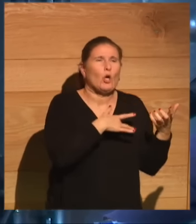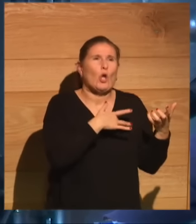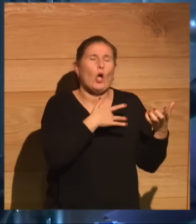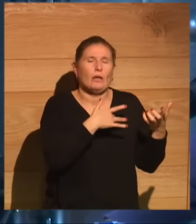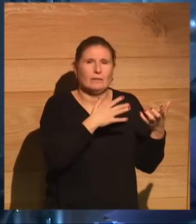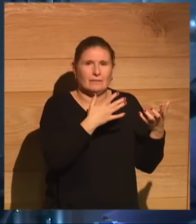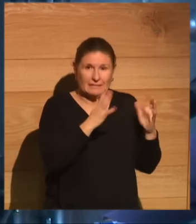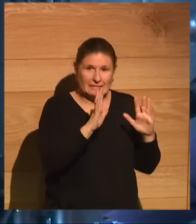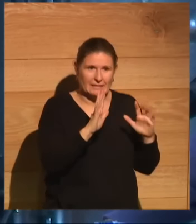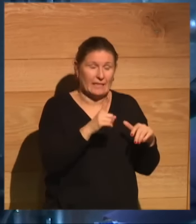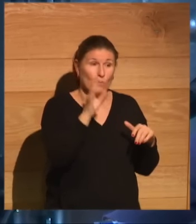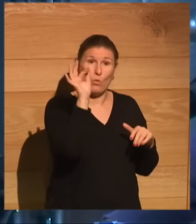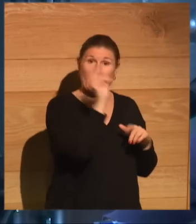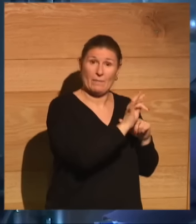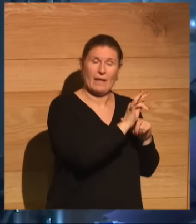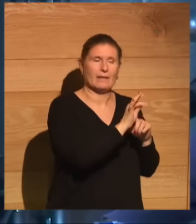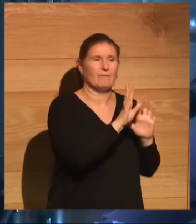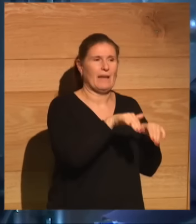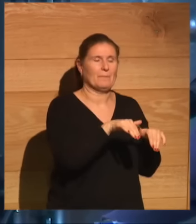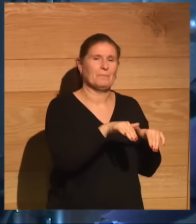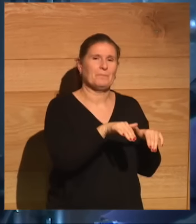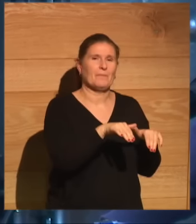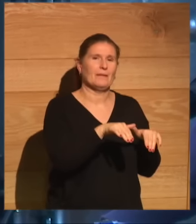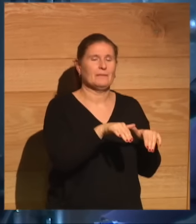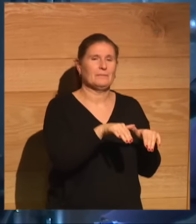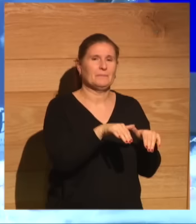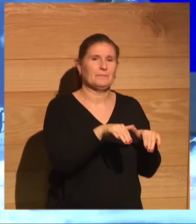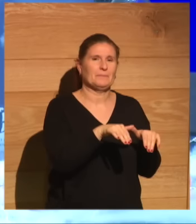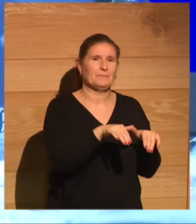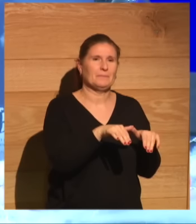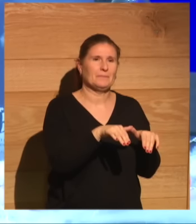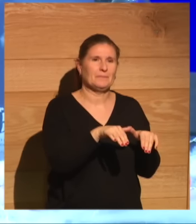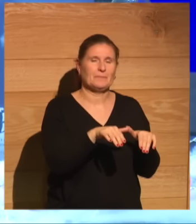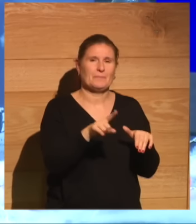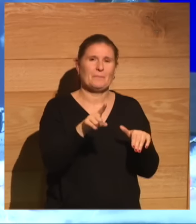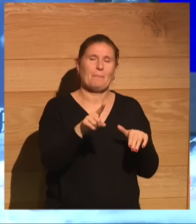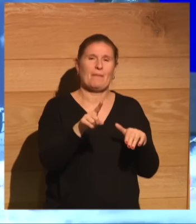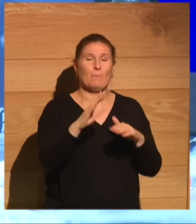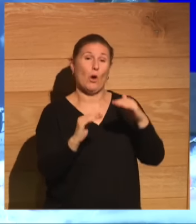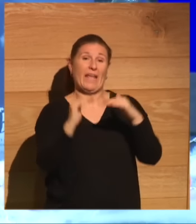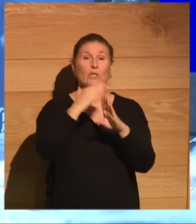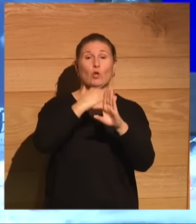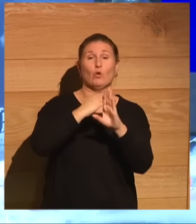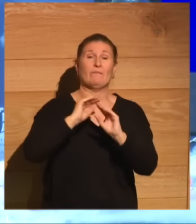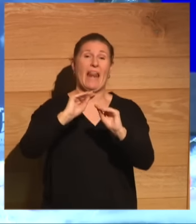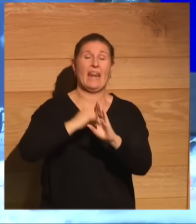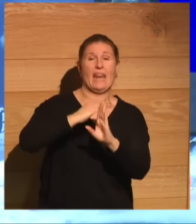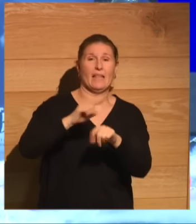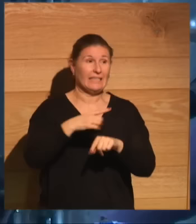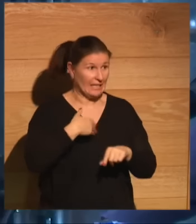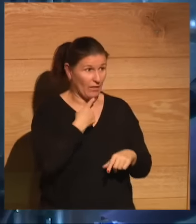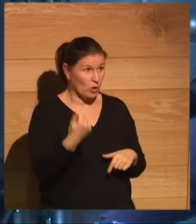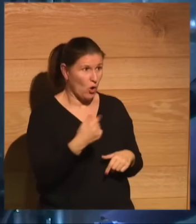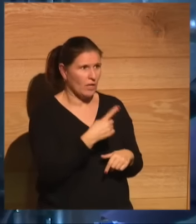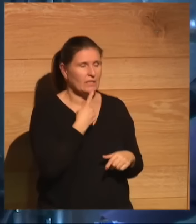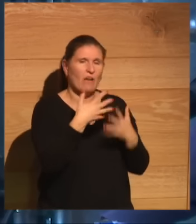Es una película que pone en su sitio... ¡Ah! pone en valor, es lo que quieres decir, que es que la, lo diga yo. Es la que